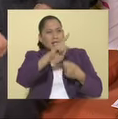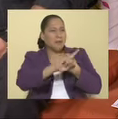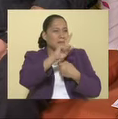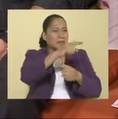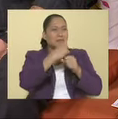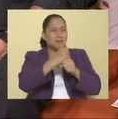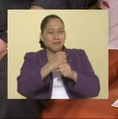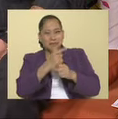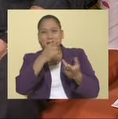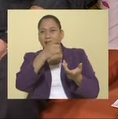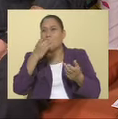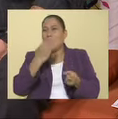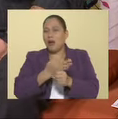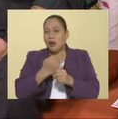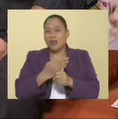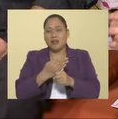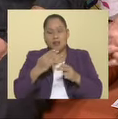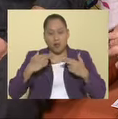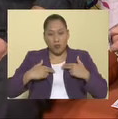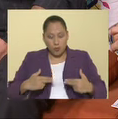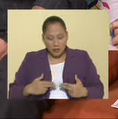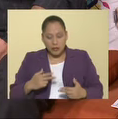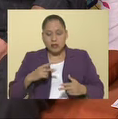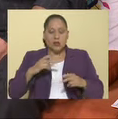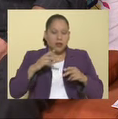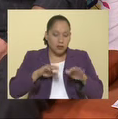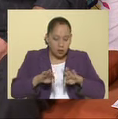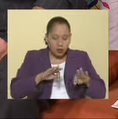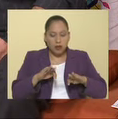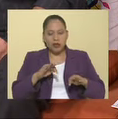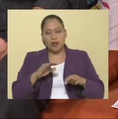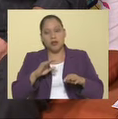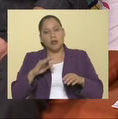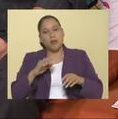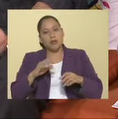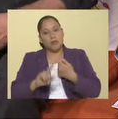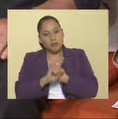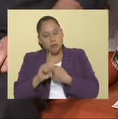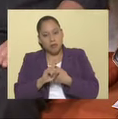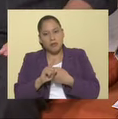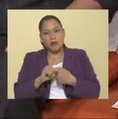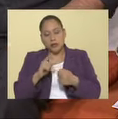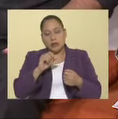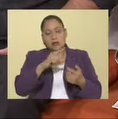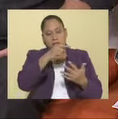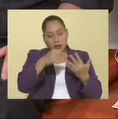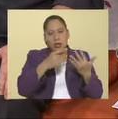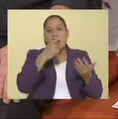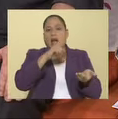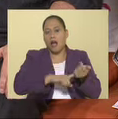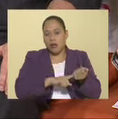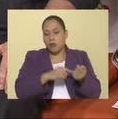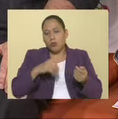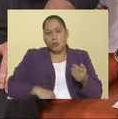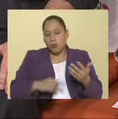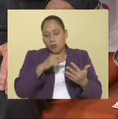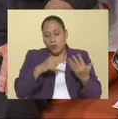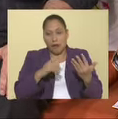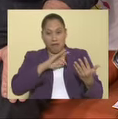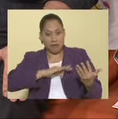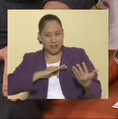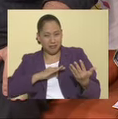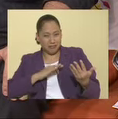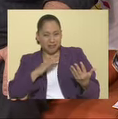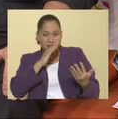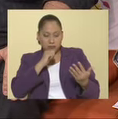viviendo dentro del hombre moderno te implican muchas otras cosas. Por supuesto que también estás Exactamente. expuesto a que